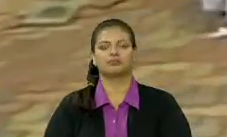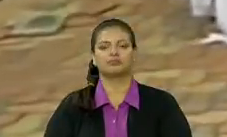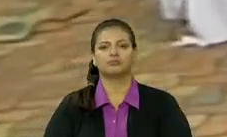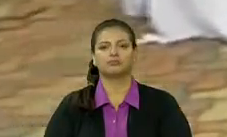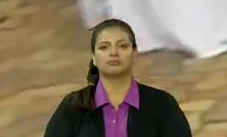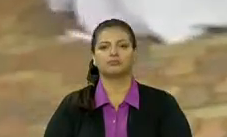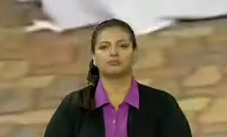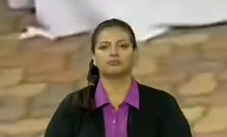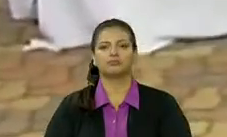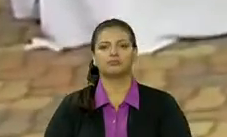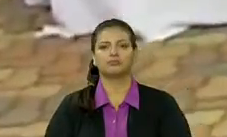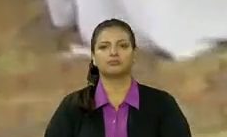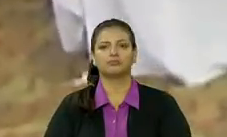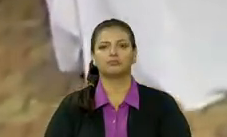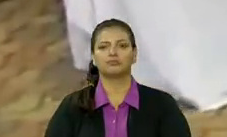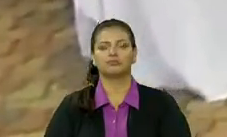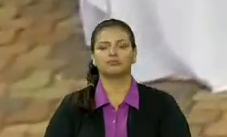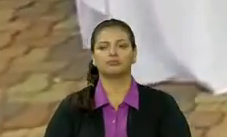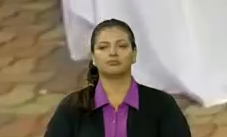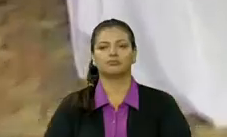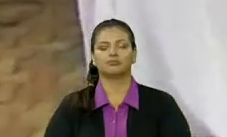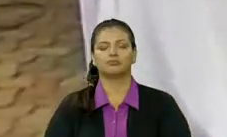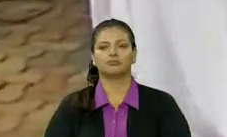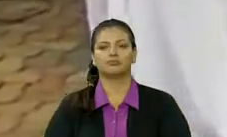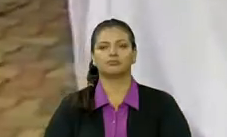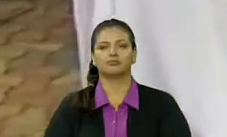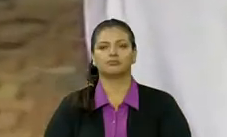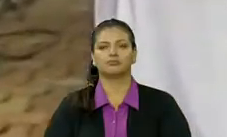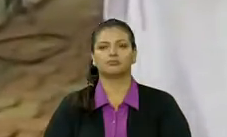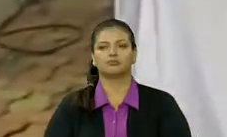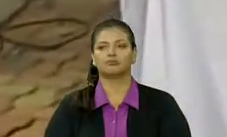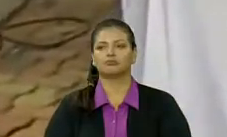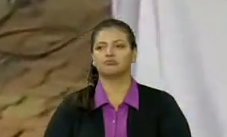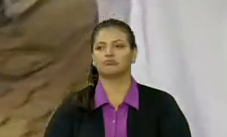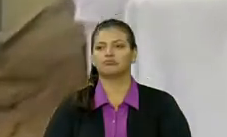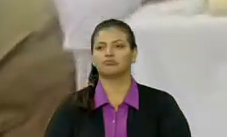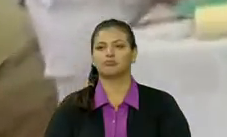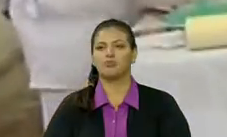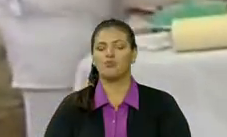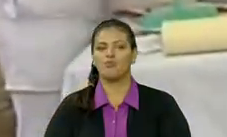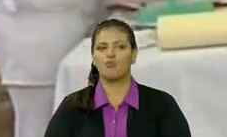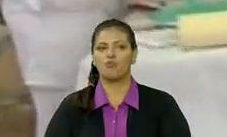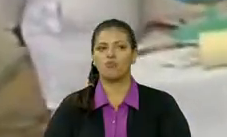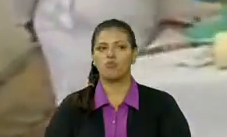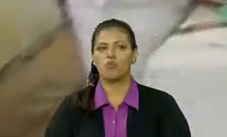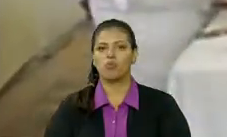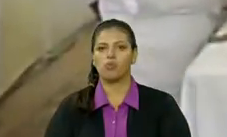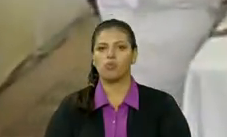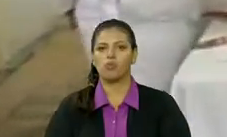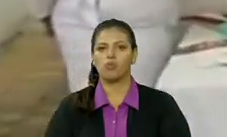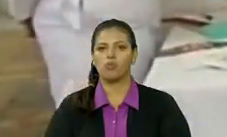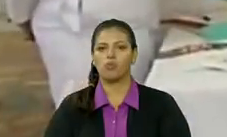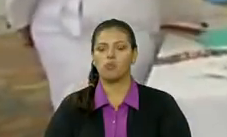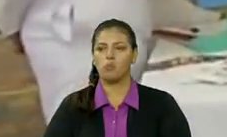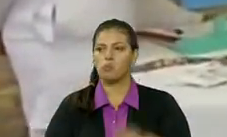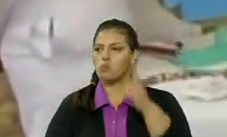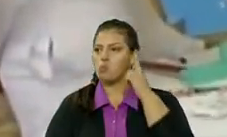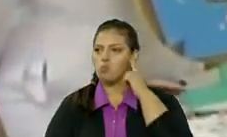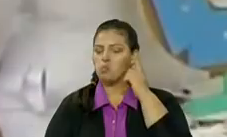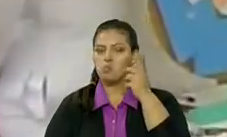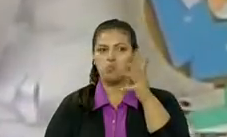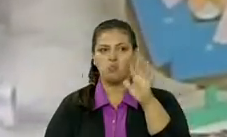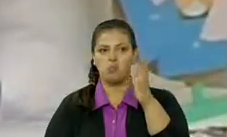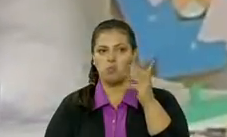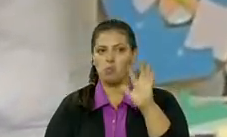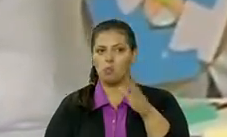este hospital del Ministerio de Salud Pública tienen ya algunas carpas para brindar información para las personas que viven en este sector de la ciudad, para